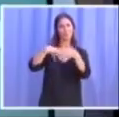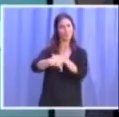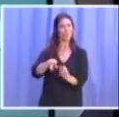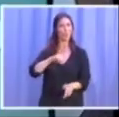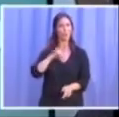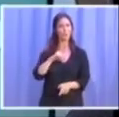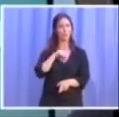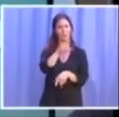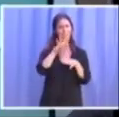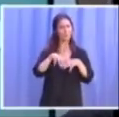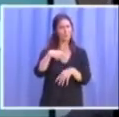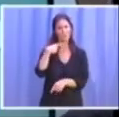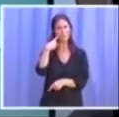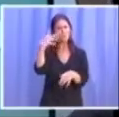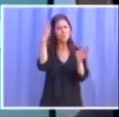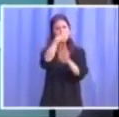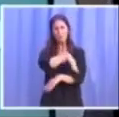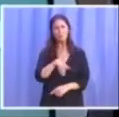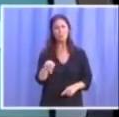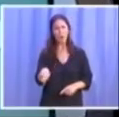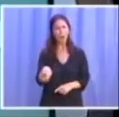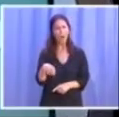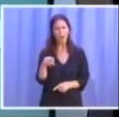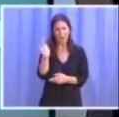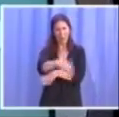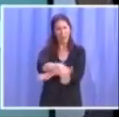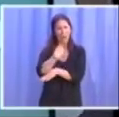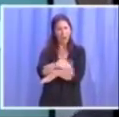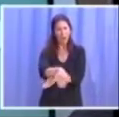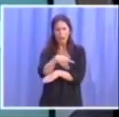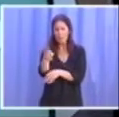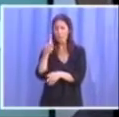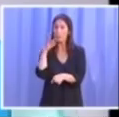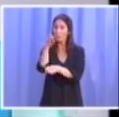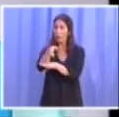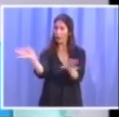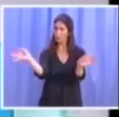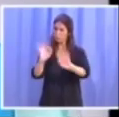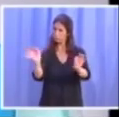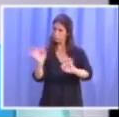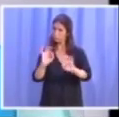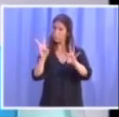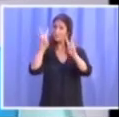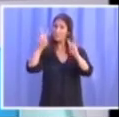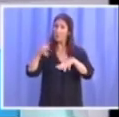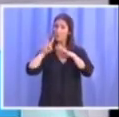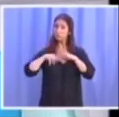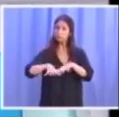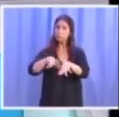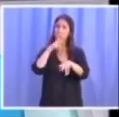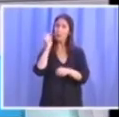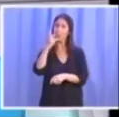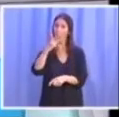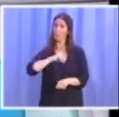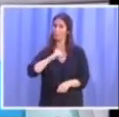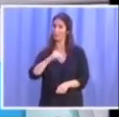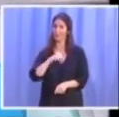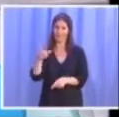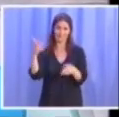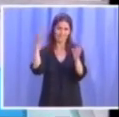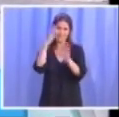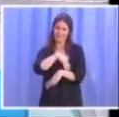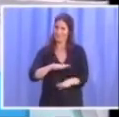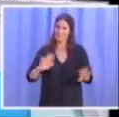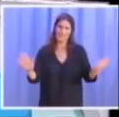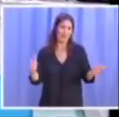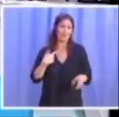cuando estaban las manifestaciones con decenas de miles en la calle? No estuvo en ningún momento en la fusión hospitalaria. No le vi tampoco,